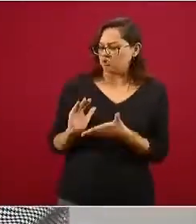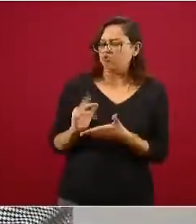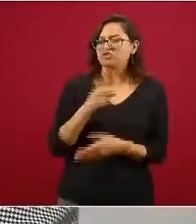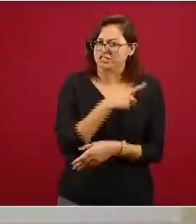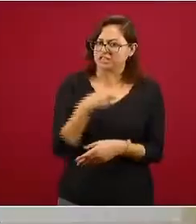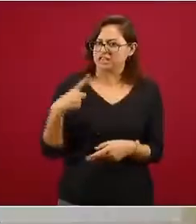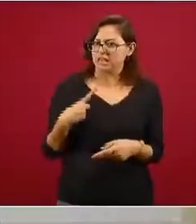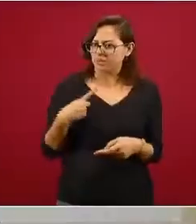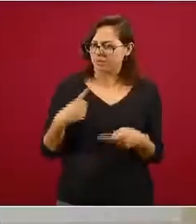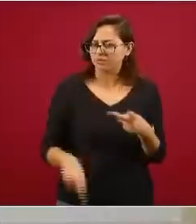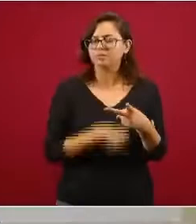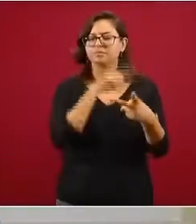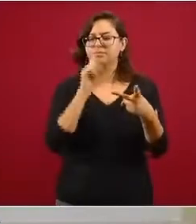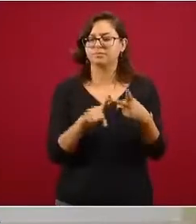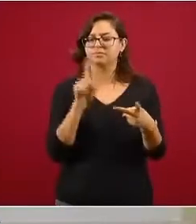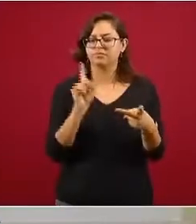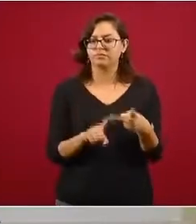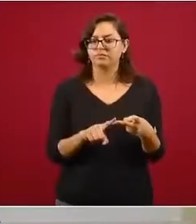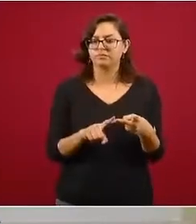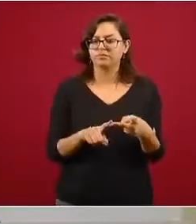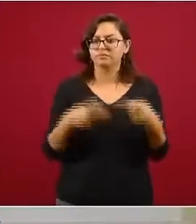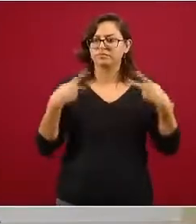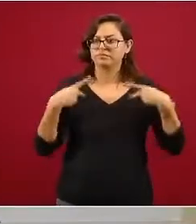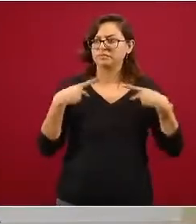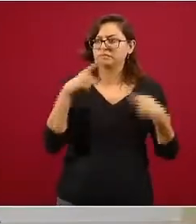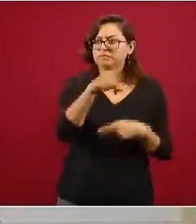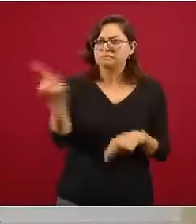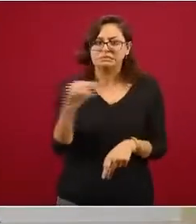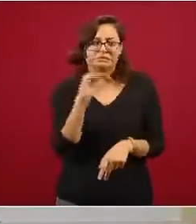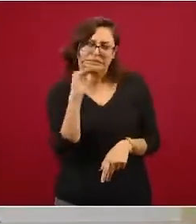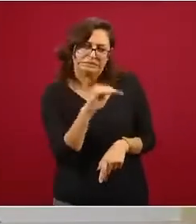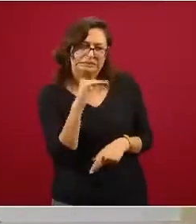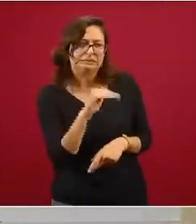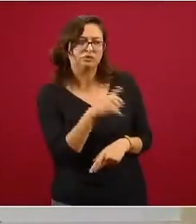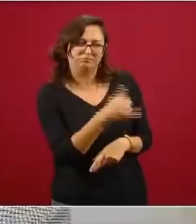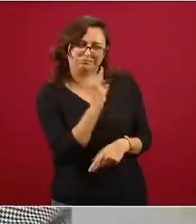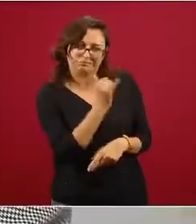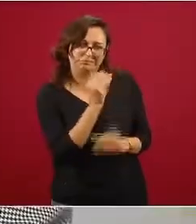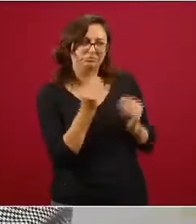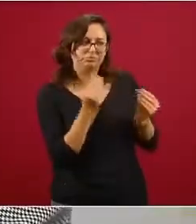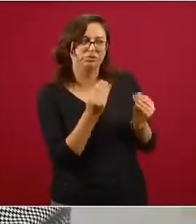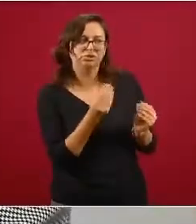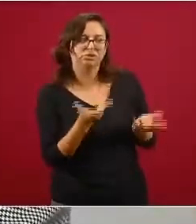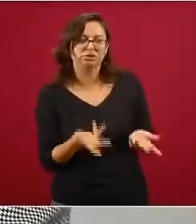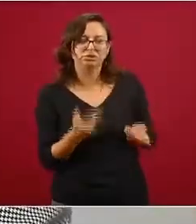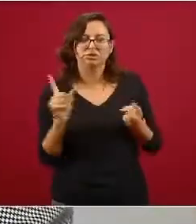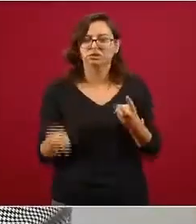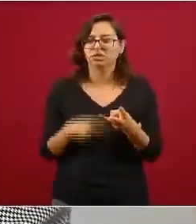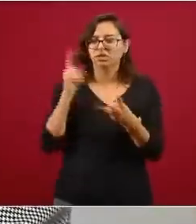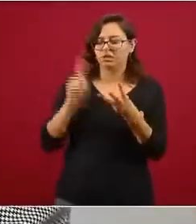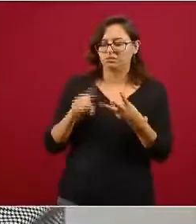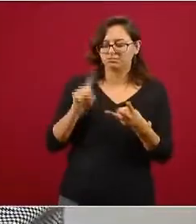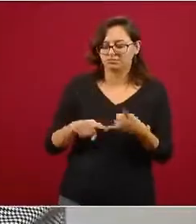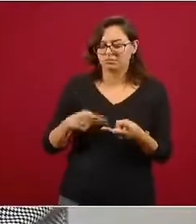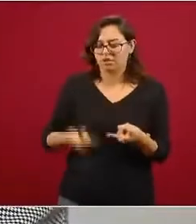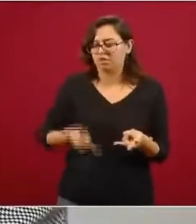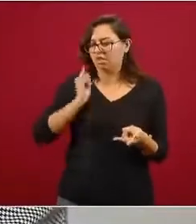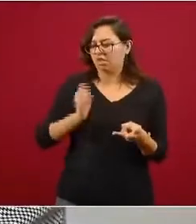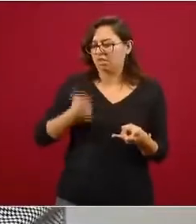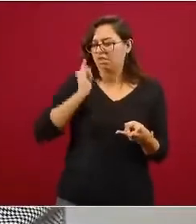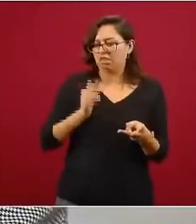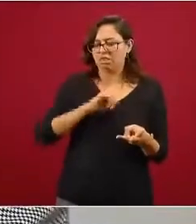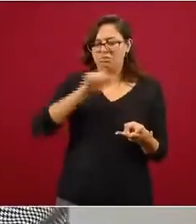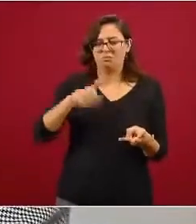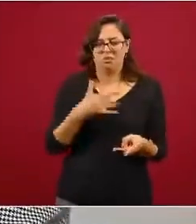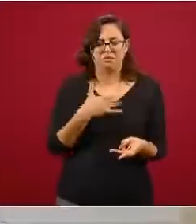bajarle? Número 2, ¿la gente me insiste en que estoy bebiendo demasiado? Número 3, ¿me siento culpable por la